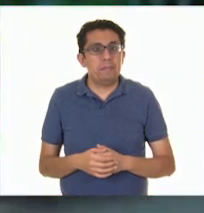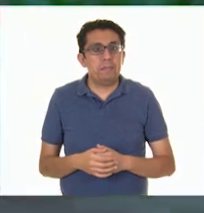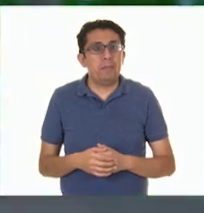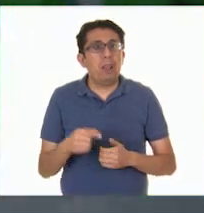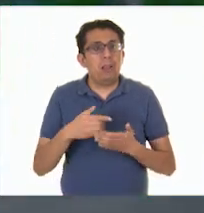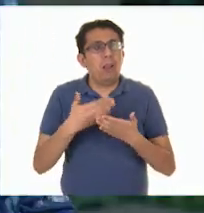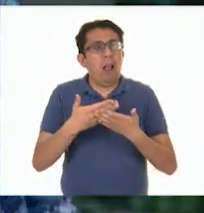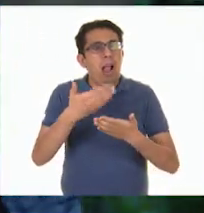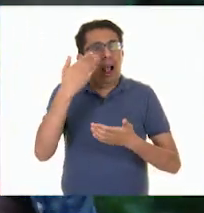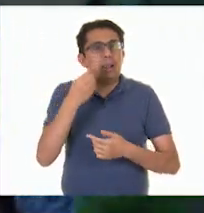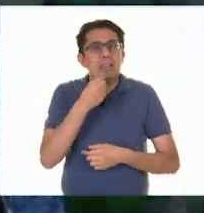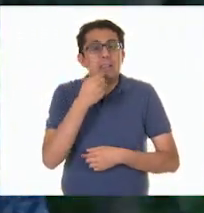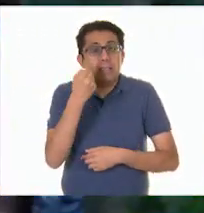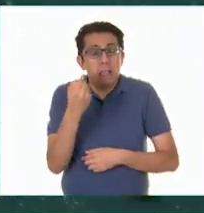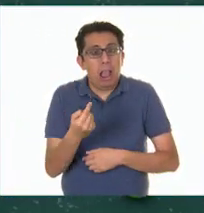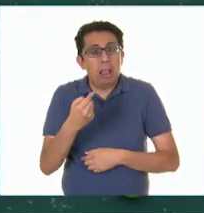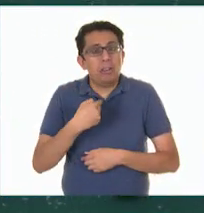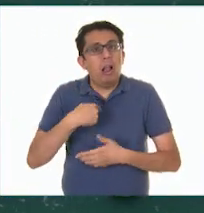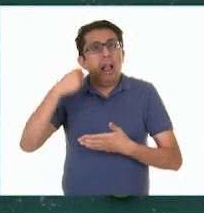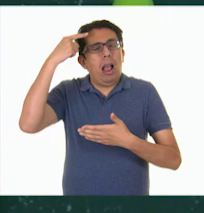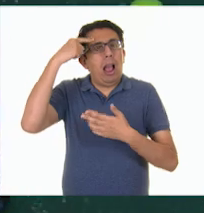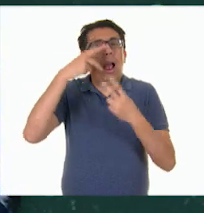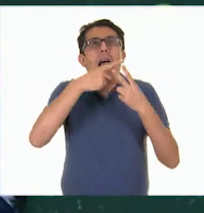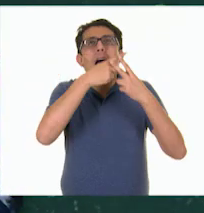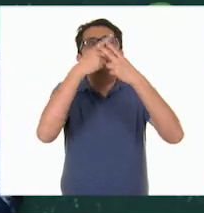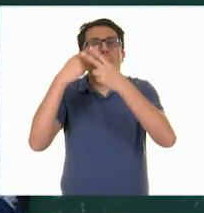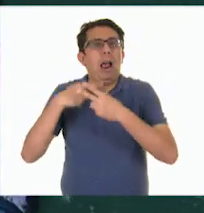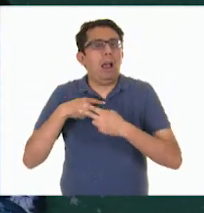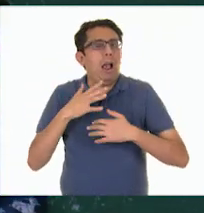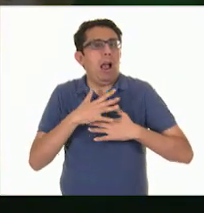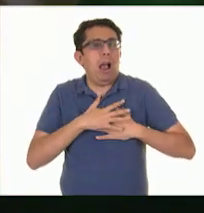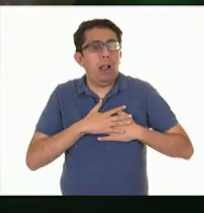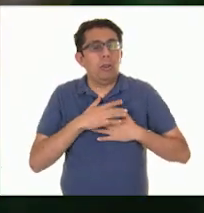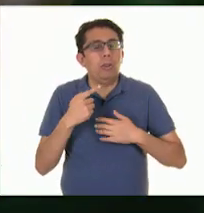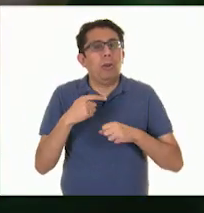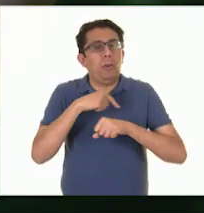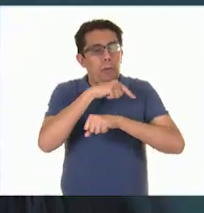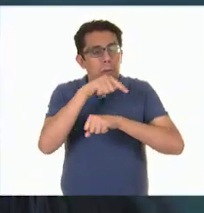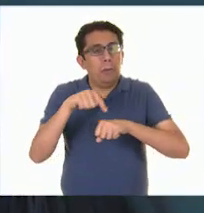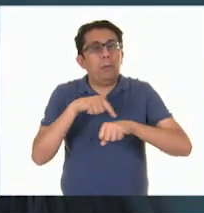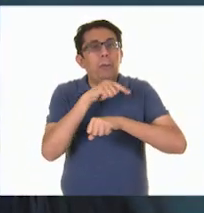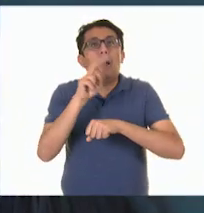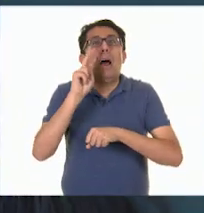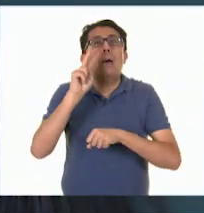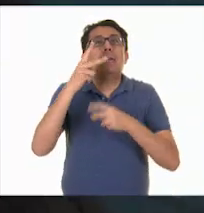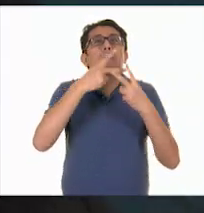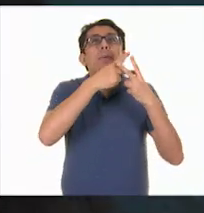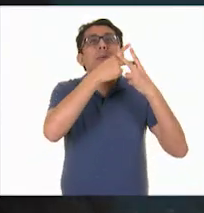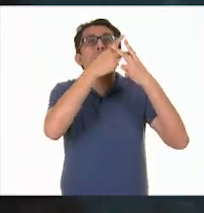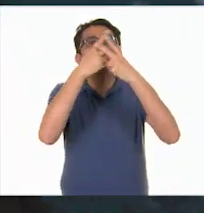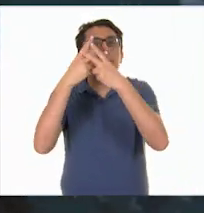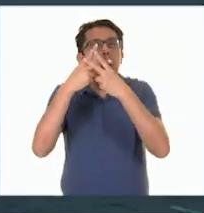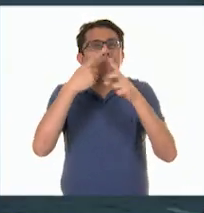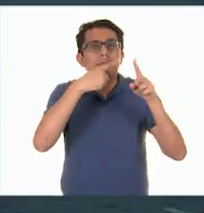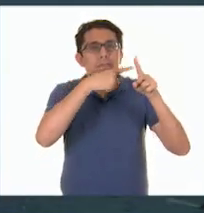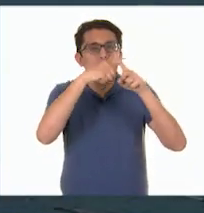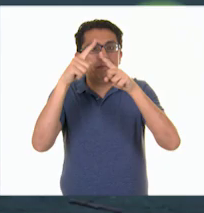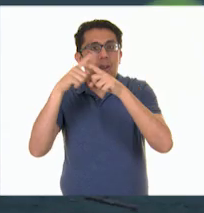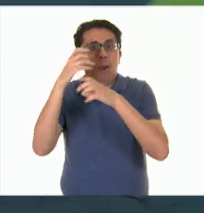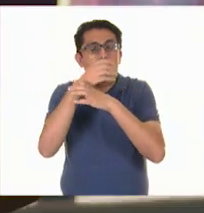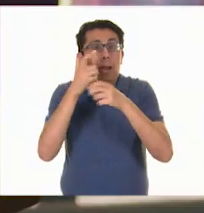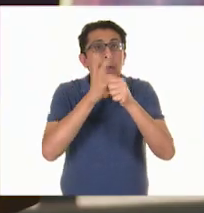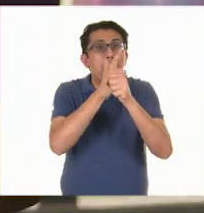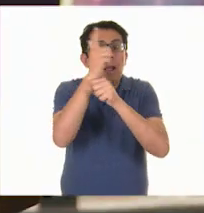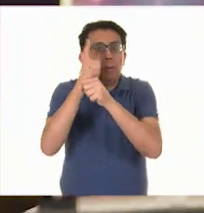Cuando era pequeña, creía que las estrellas serían mi pasión y pasaba horas viendo al espacio y todo lo que aún había por